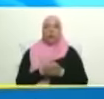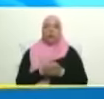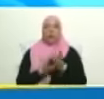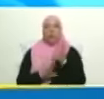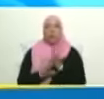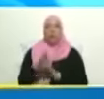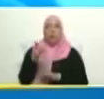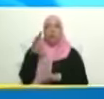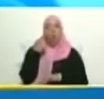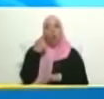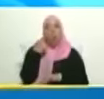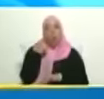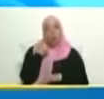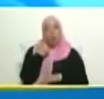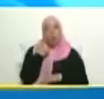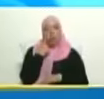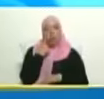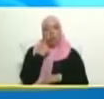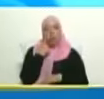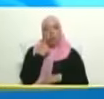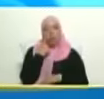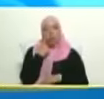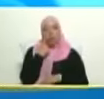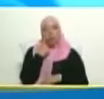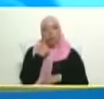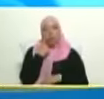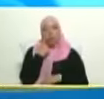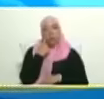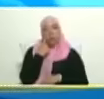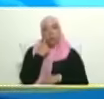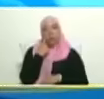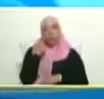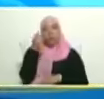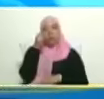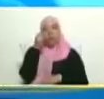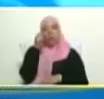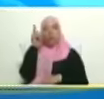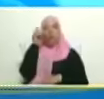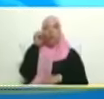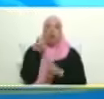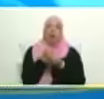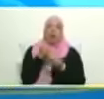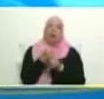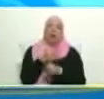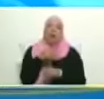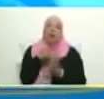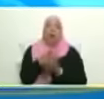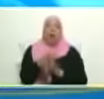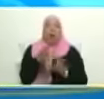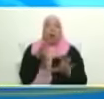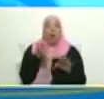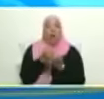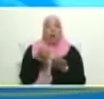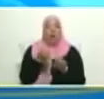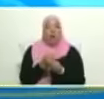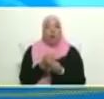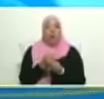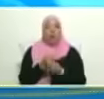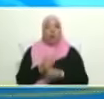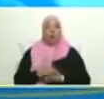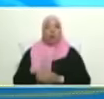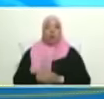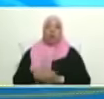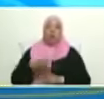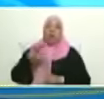supera el ojo. Él ve una huella y dice, esa es de Pedro Pérez, viendo la huella. Cédula de identidad,